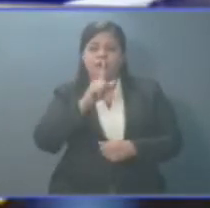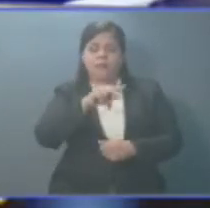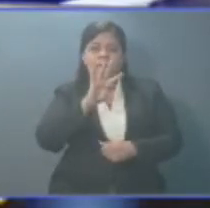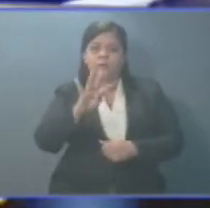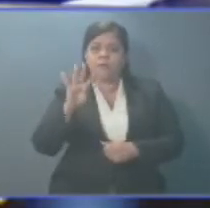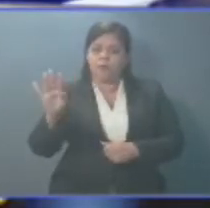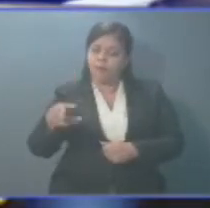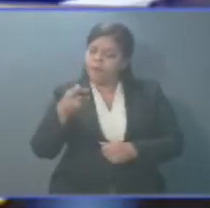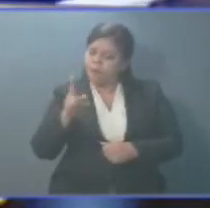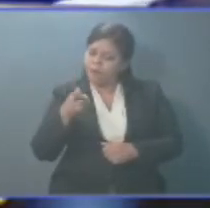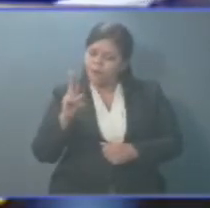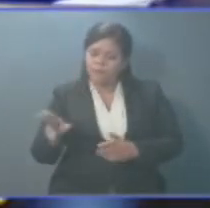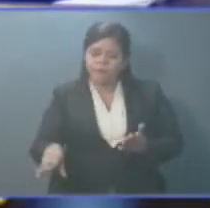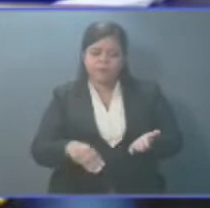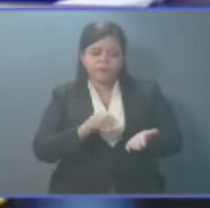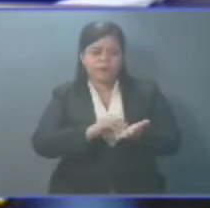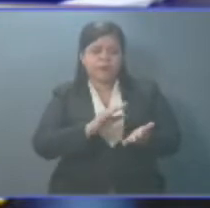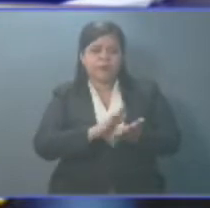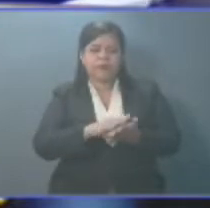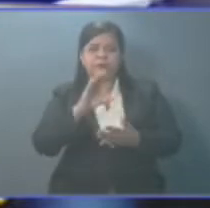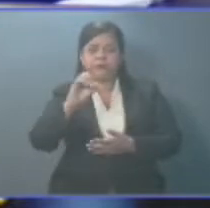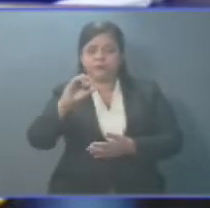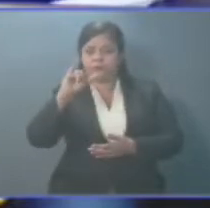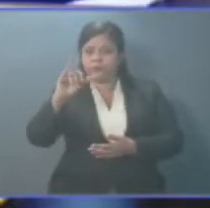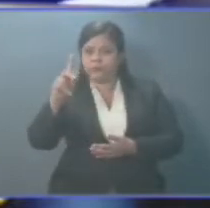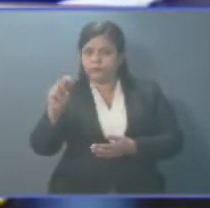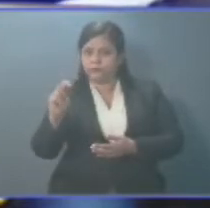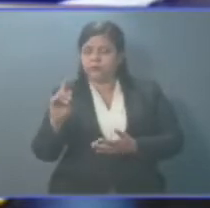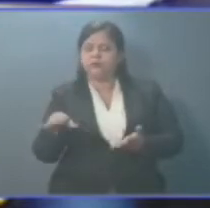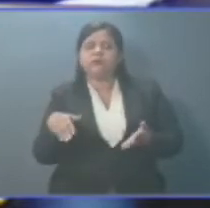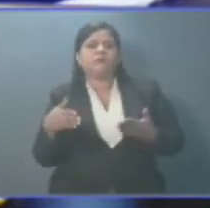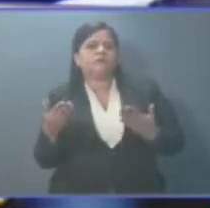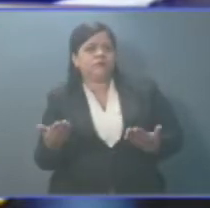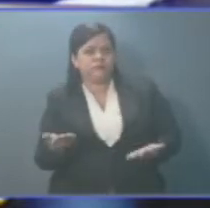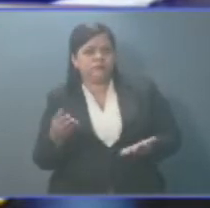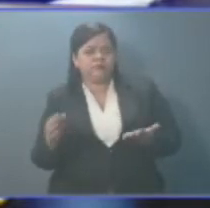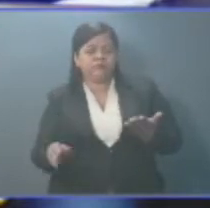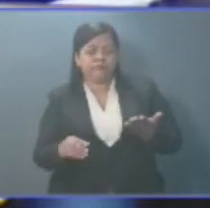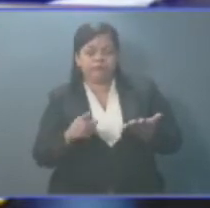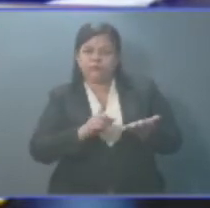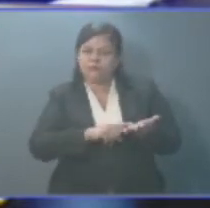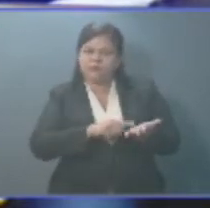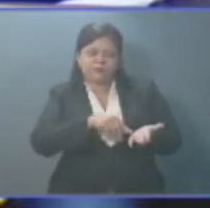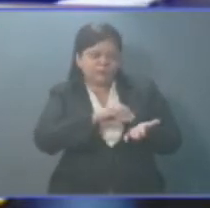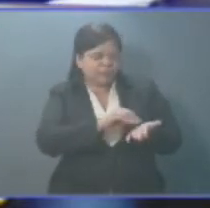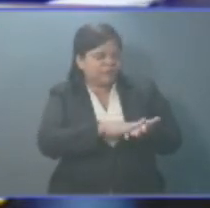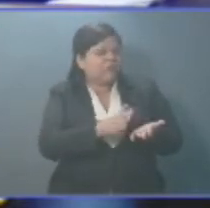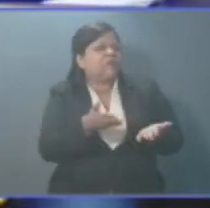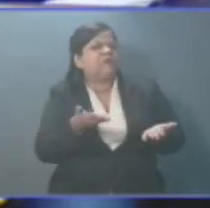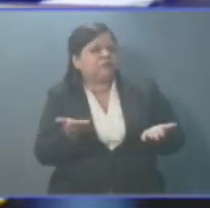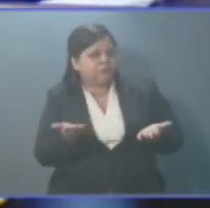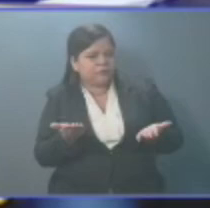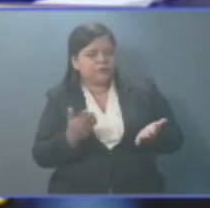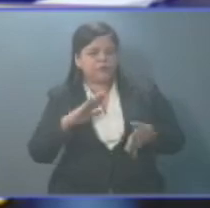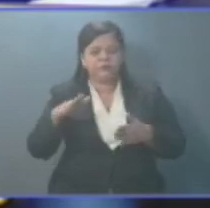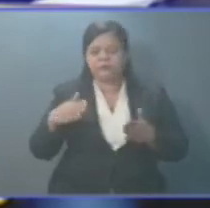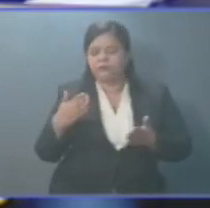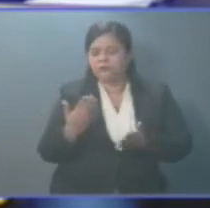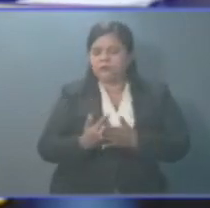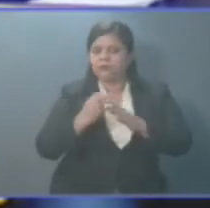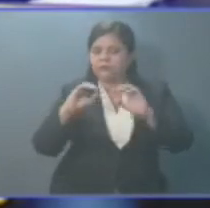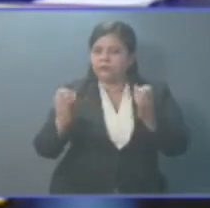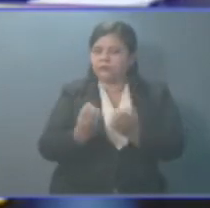de la misma Organización Internacional, en el cual se establece que la expresión de